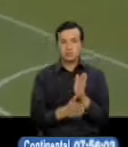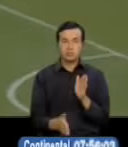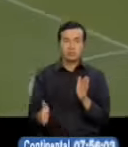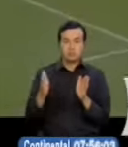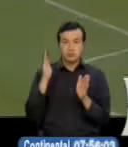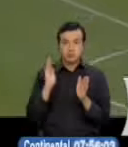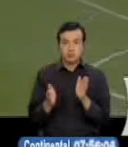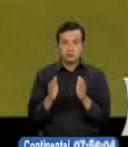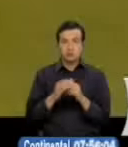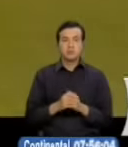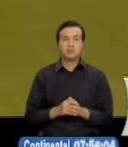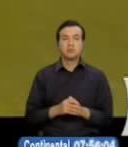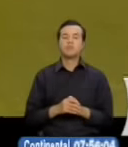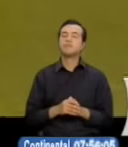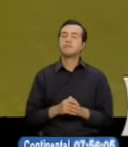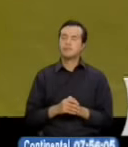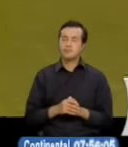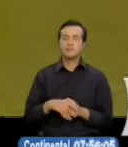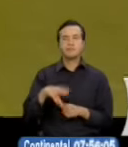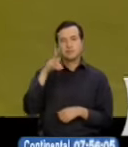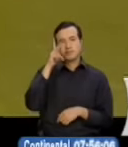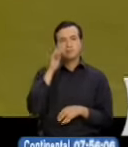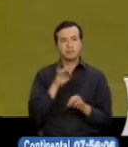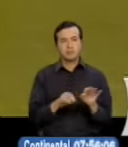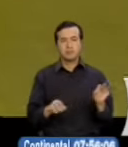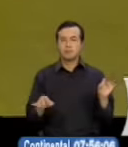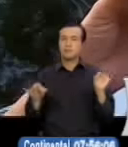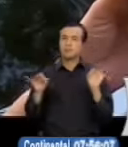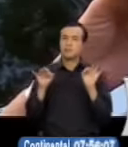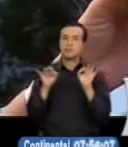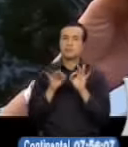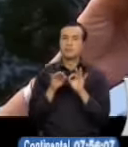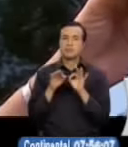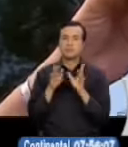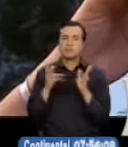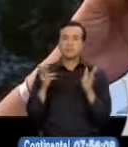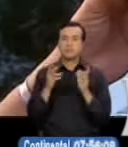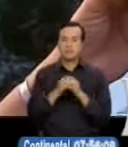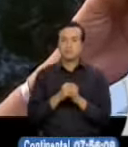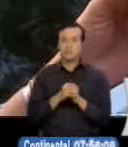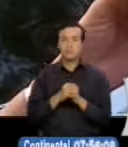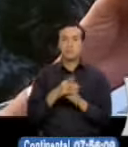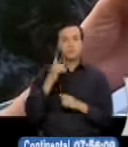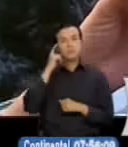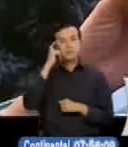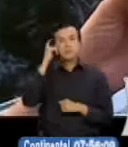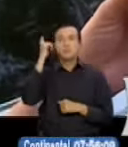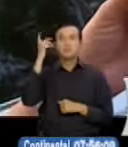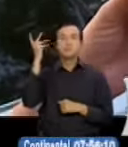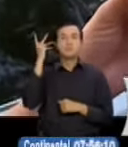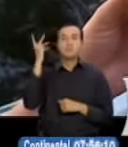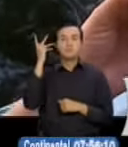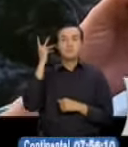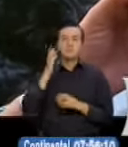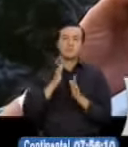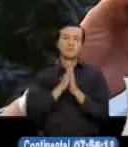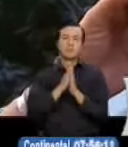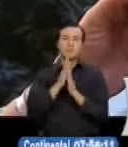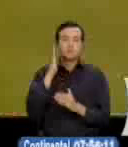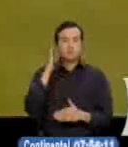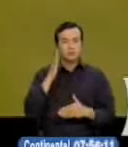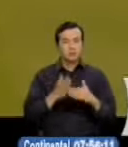final? No, sí, eso creo que es fundamental para dejar que nadie tenga el sueño, la ilusión de pelear la final.